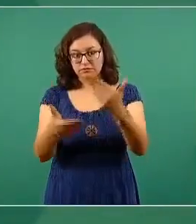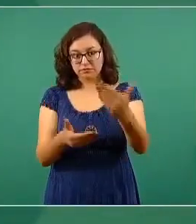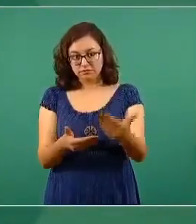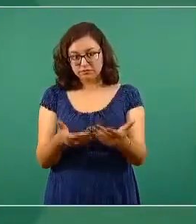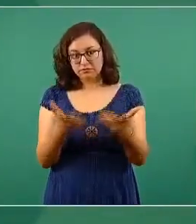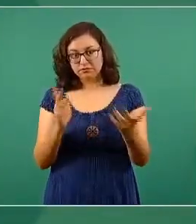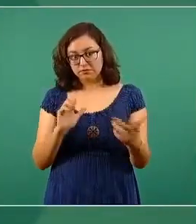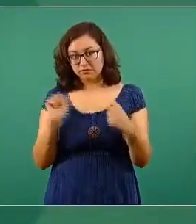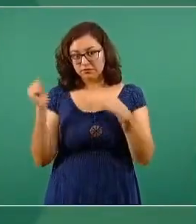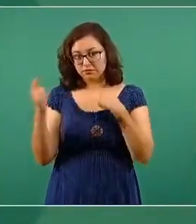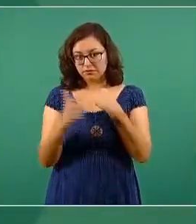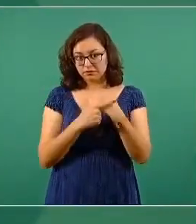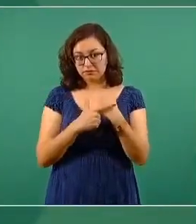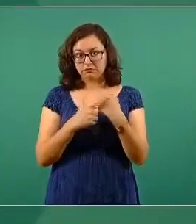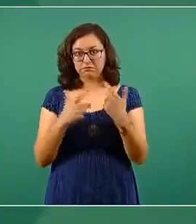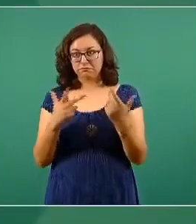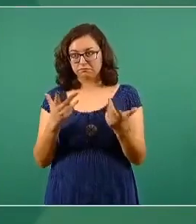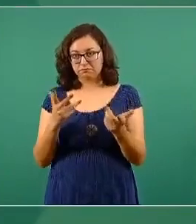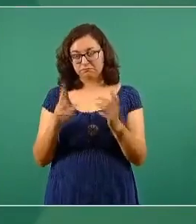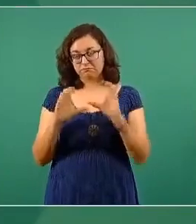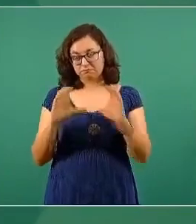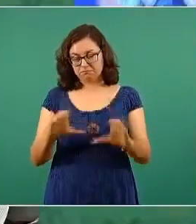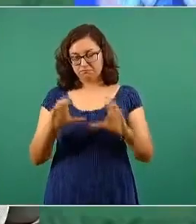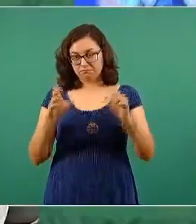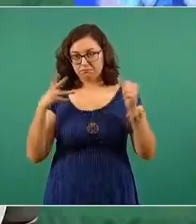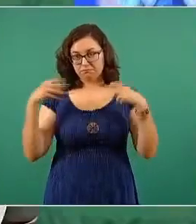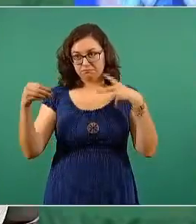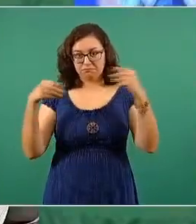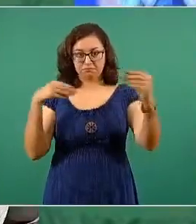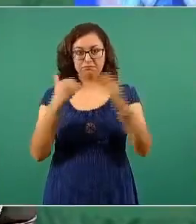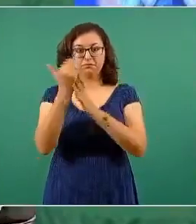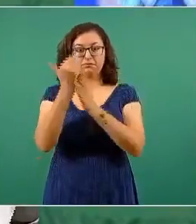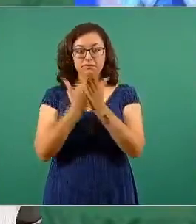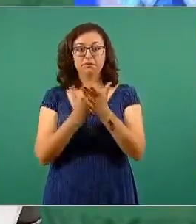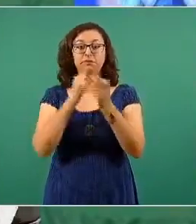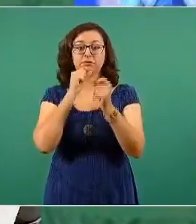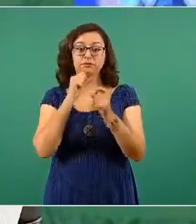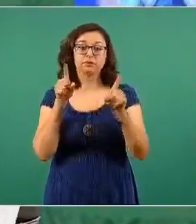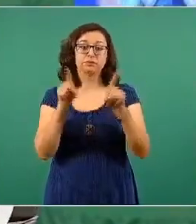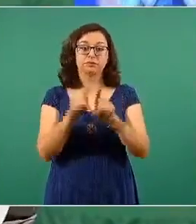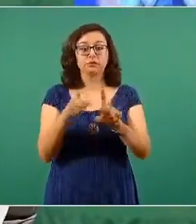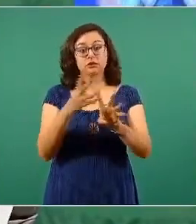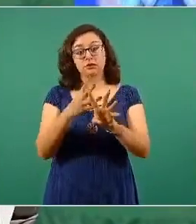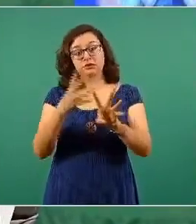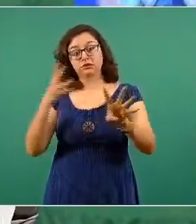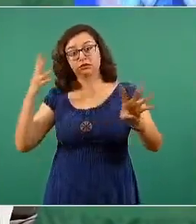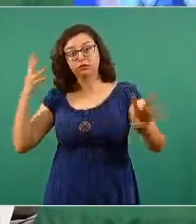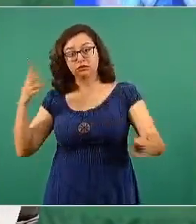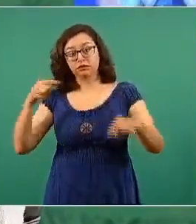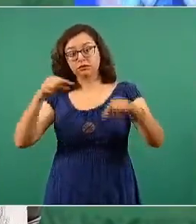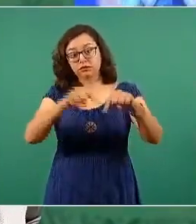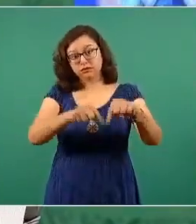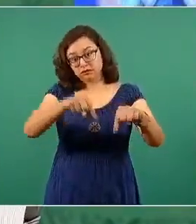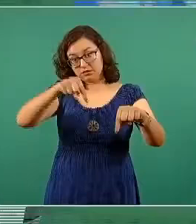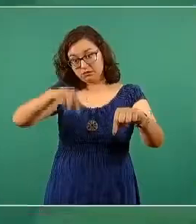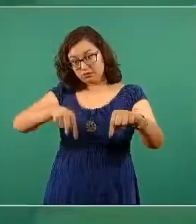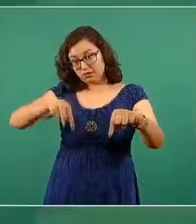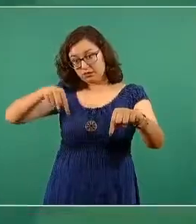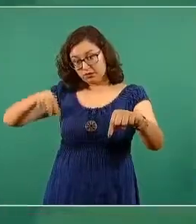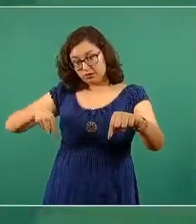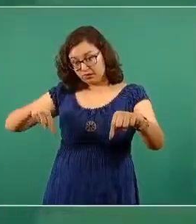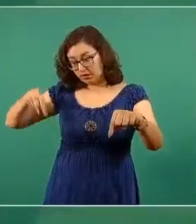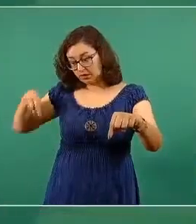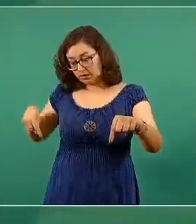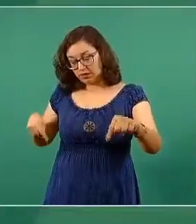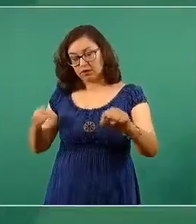este tipo de transmisión. Los puntos de sana distancia, así como los vemos en las tiendas, en los aeropuertos, en los servicios